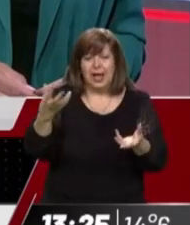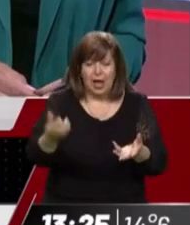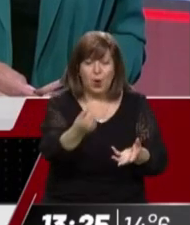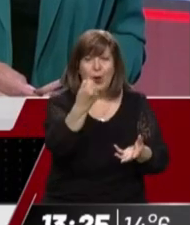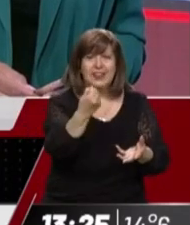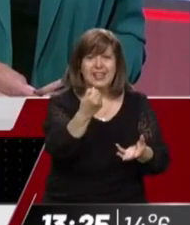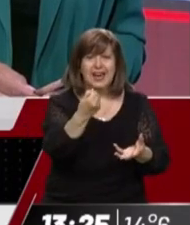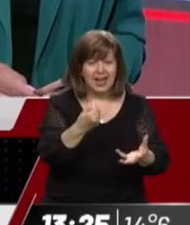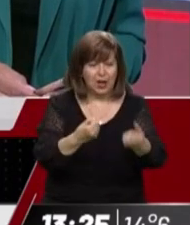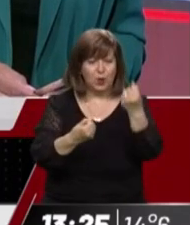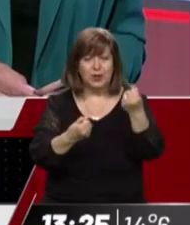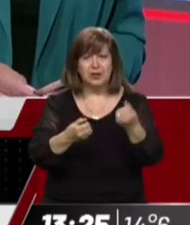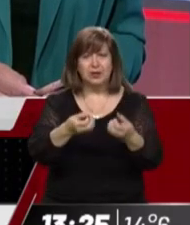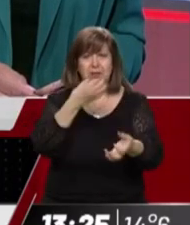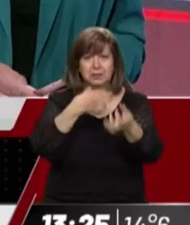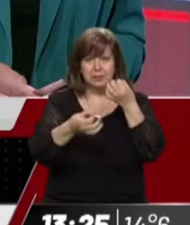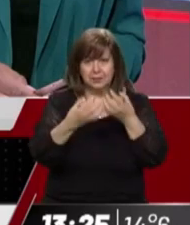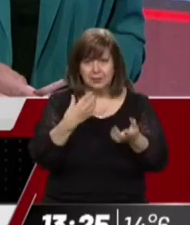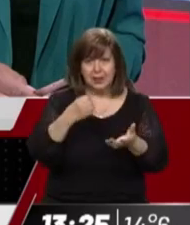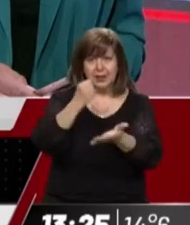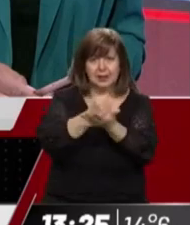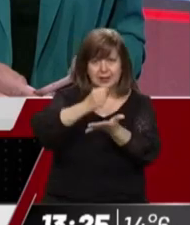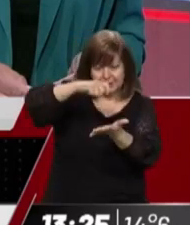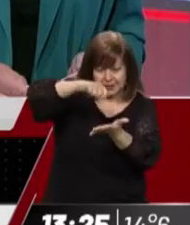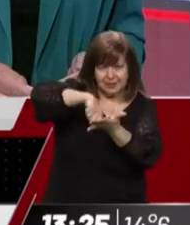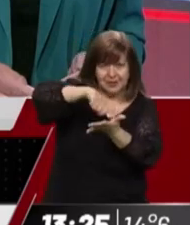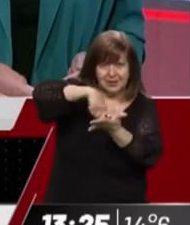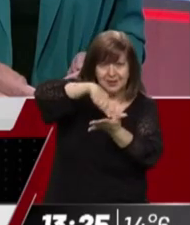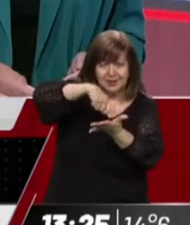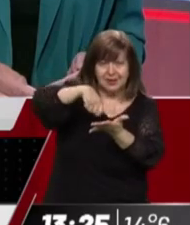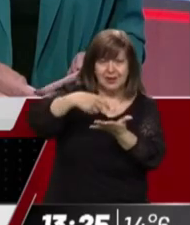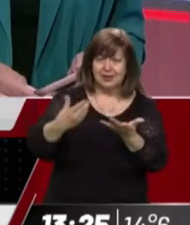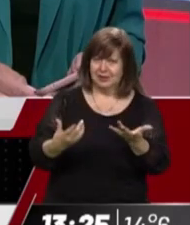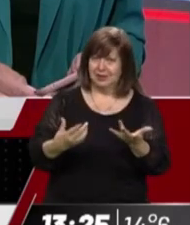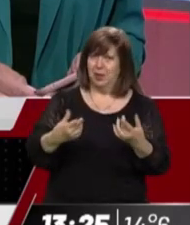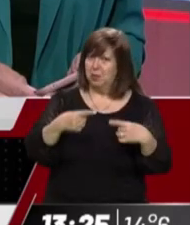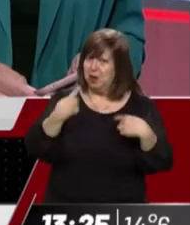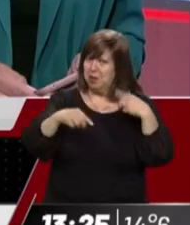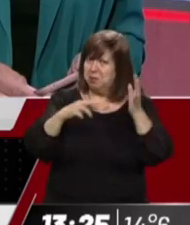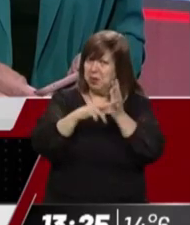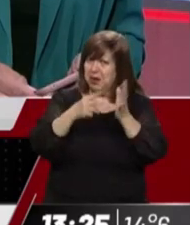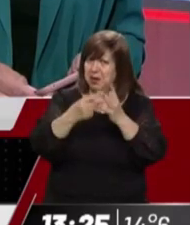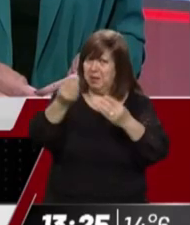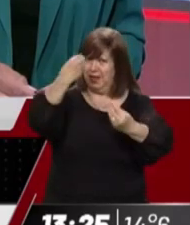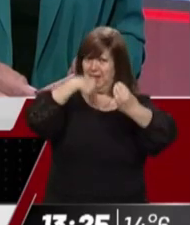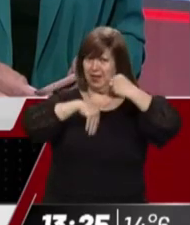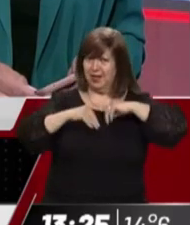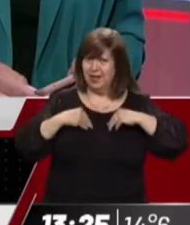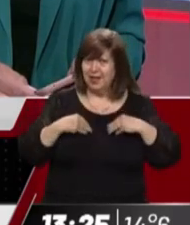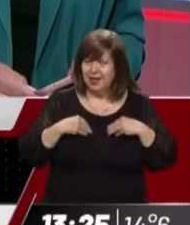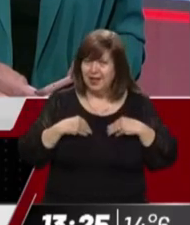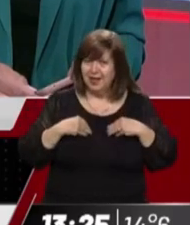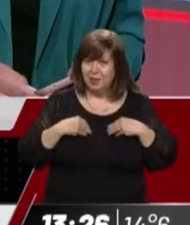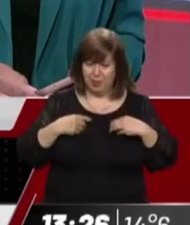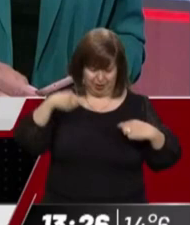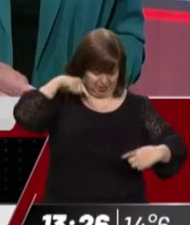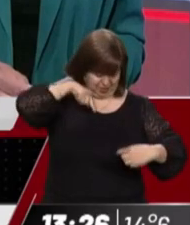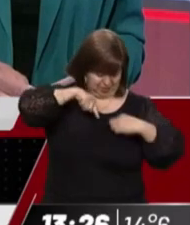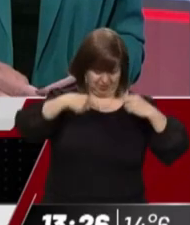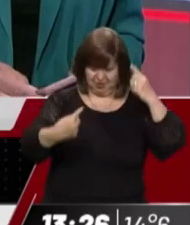cantidad de tiempo, tal vez lo que no sé si producen una adicción, pero te pueden provocar un sinnúmero de problemas, porque no es